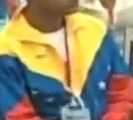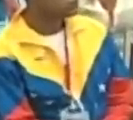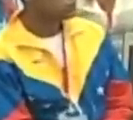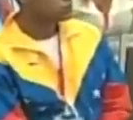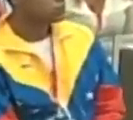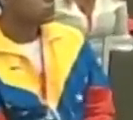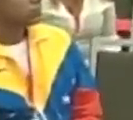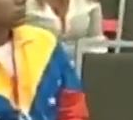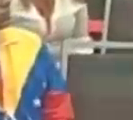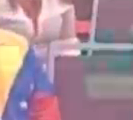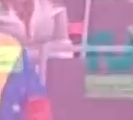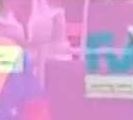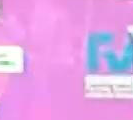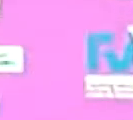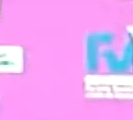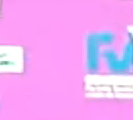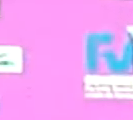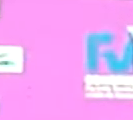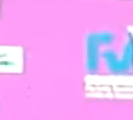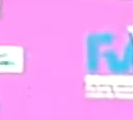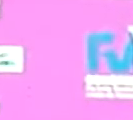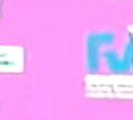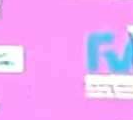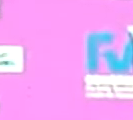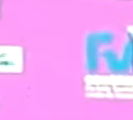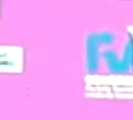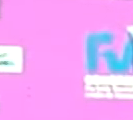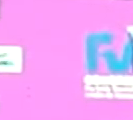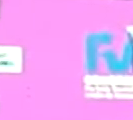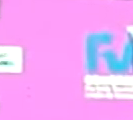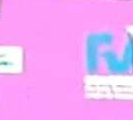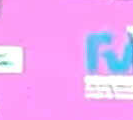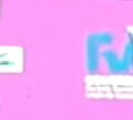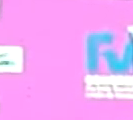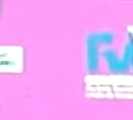ministras, vicepresidentes. Soluciones, compañeros,